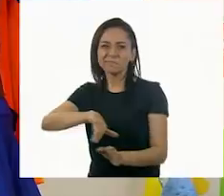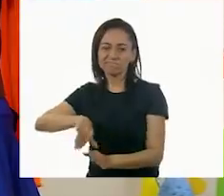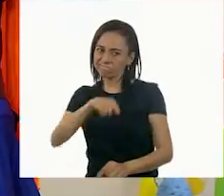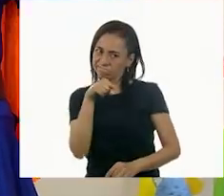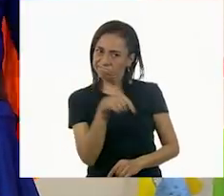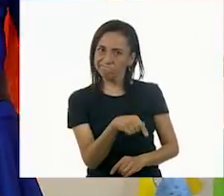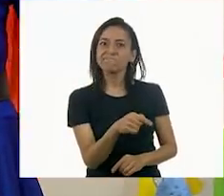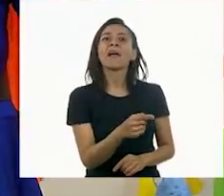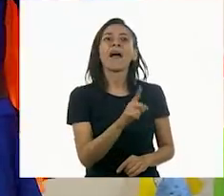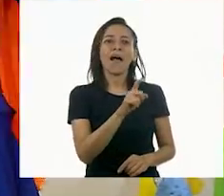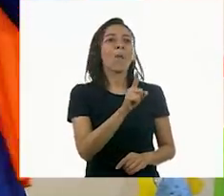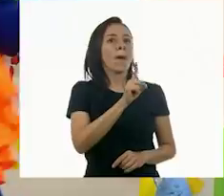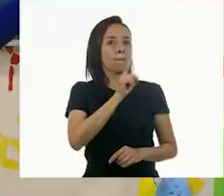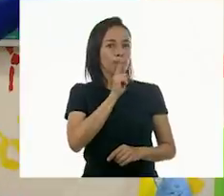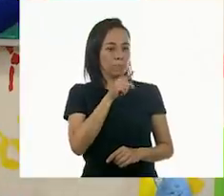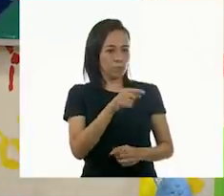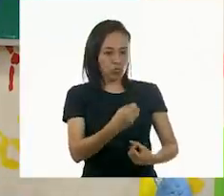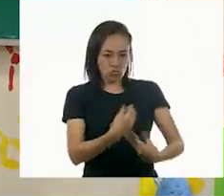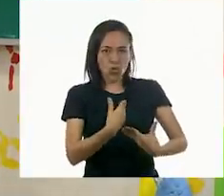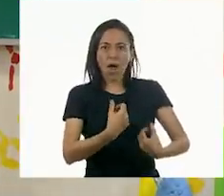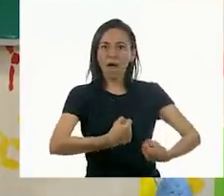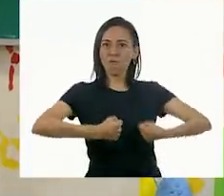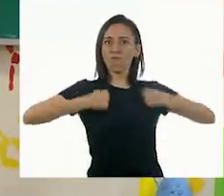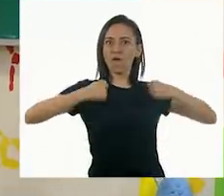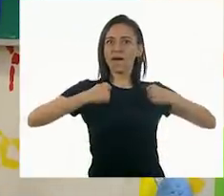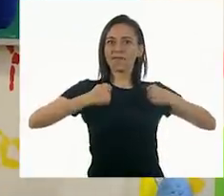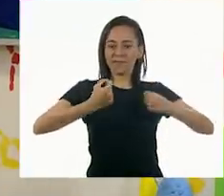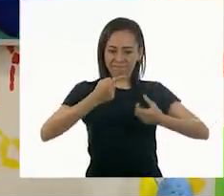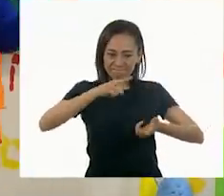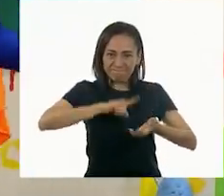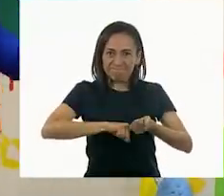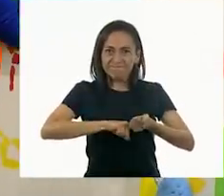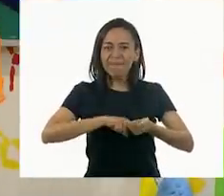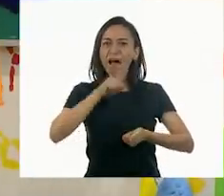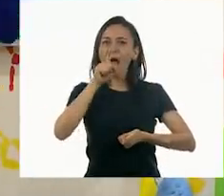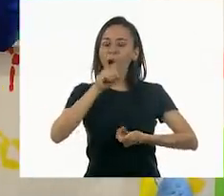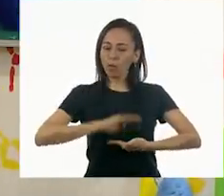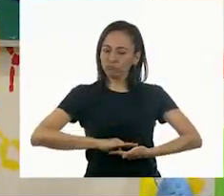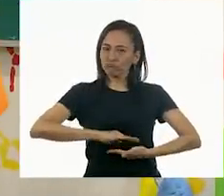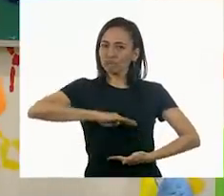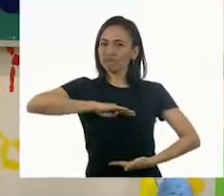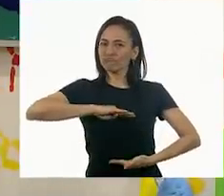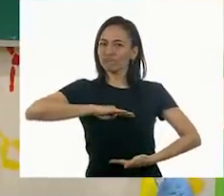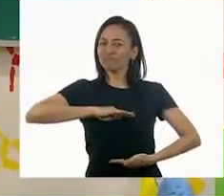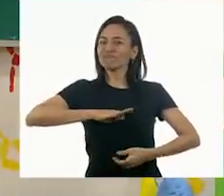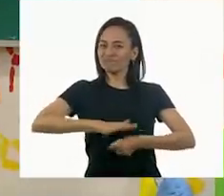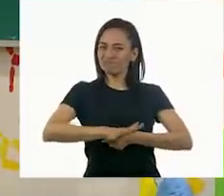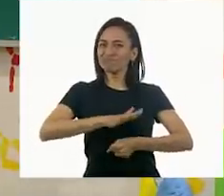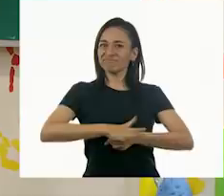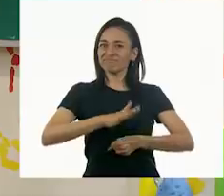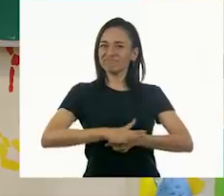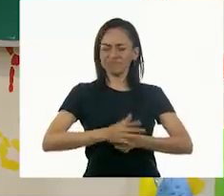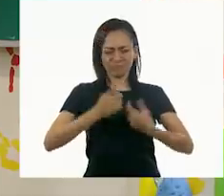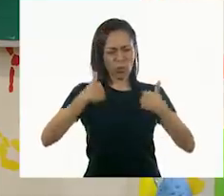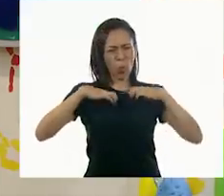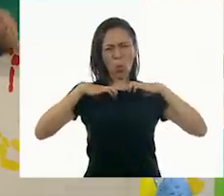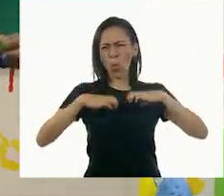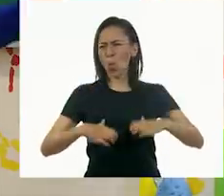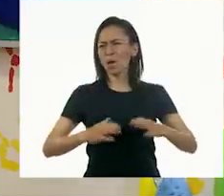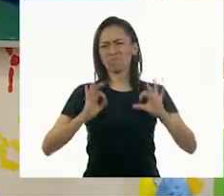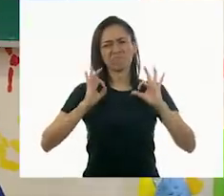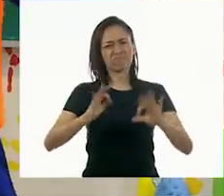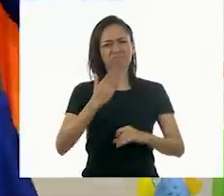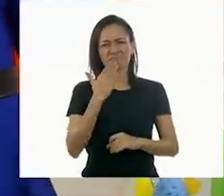mantenerte hidratado y estar de una mejor manera en todo tu cuerpo. Vas a rendir al